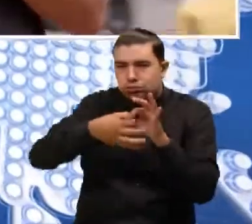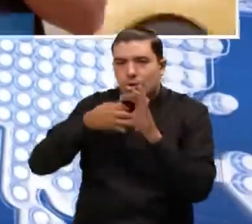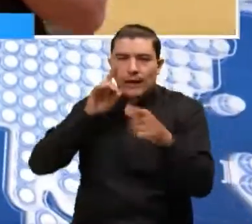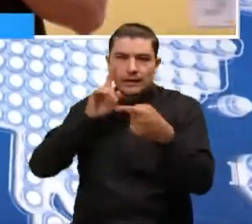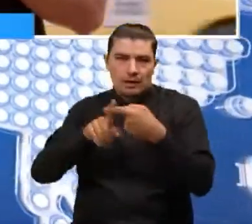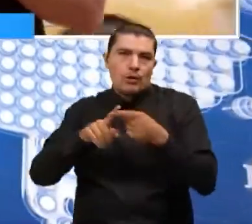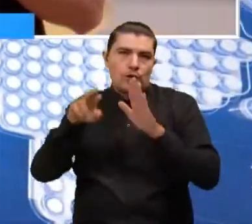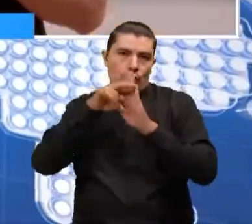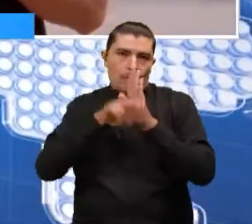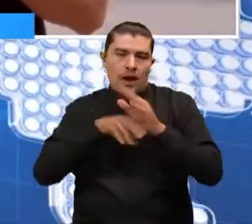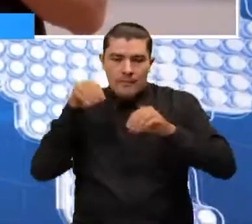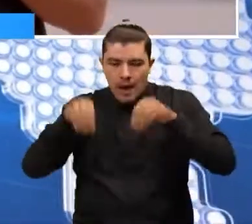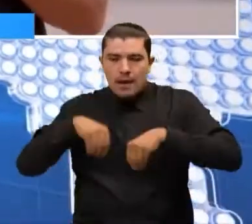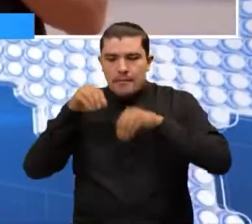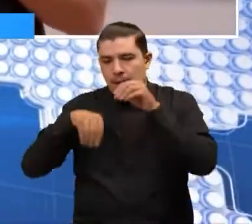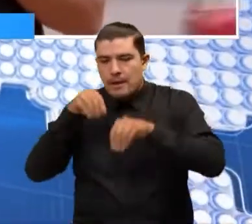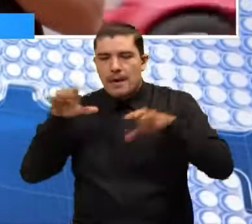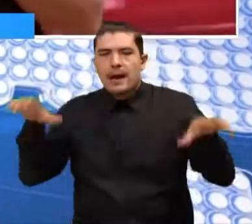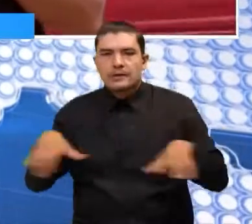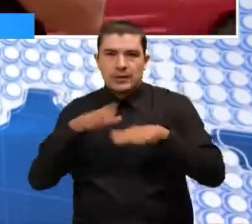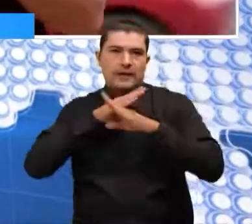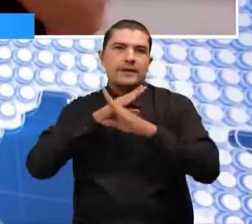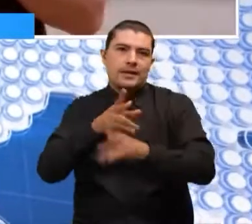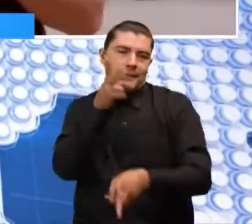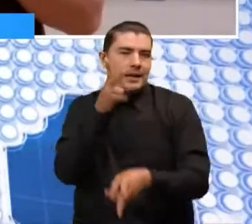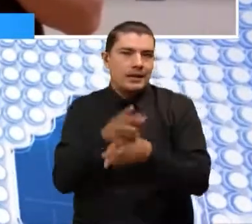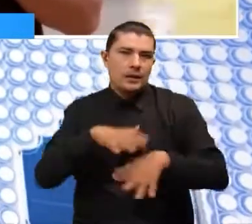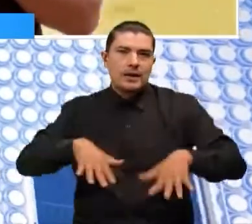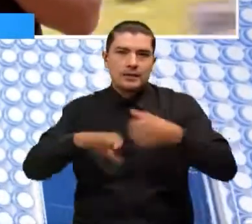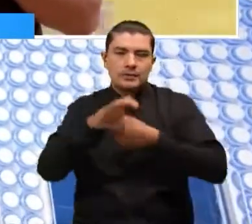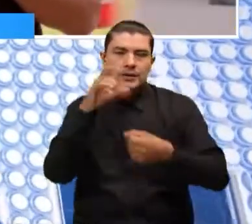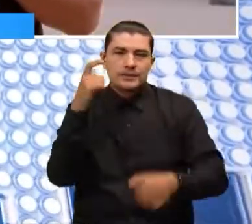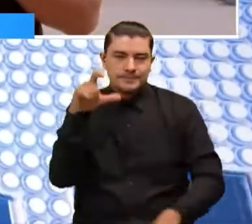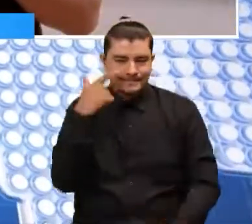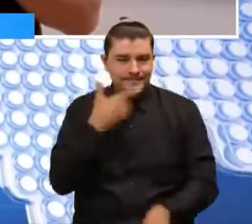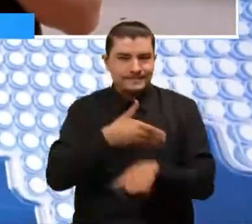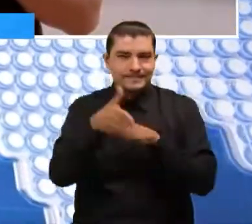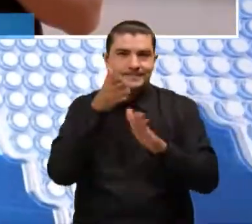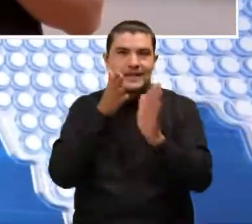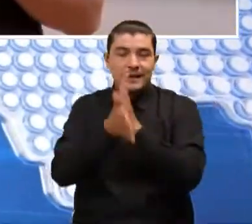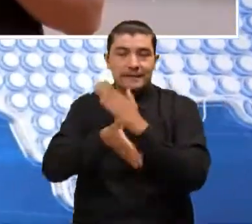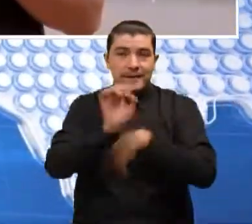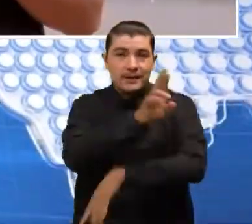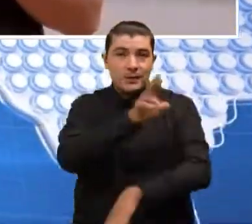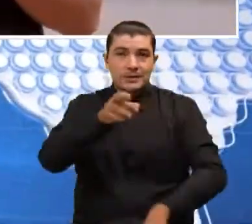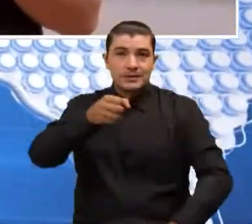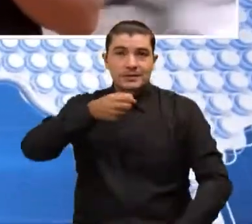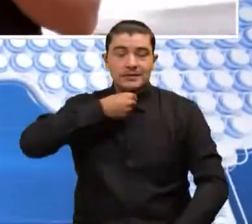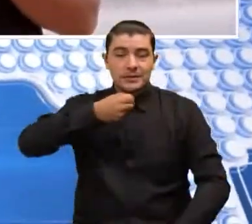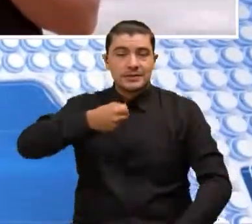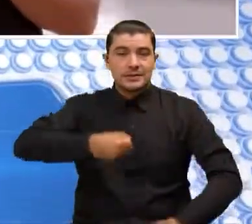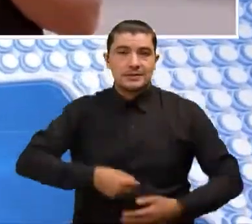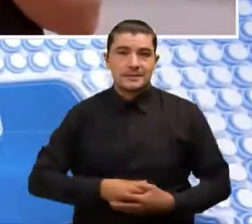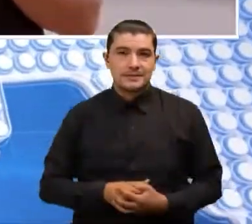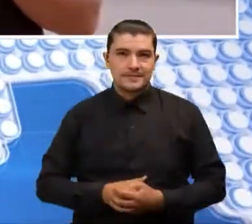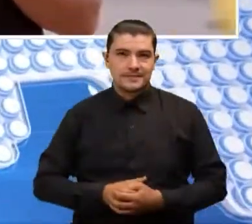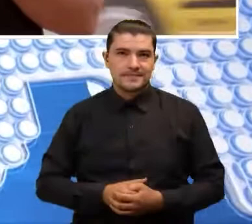Cúcuta y su área metropolitana. Esta es por ahora la información que nosotros tenemos. Alfredo Pérez Durán para Oriente Noticias. Estamos informando.